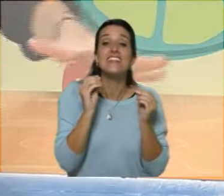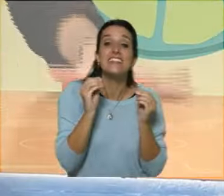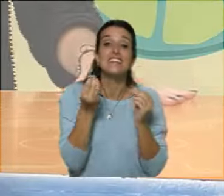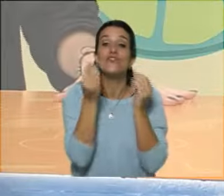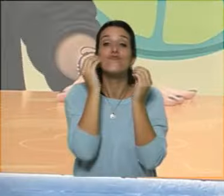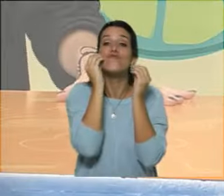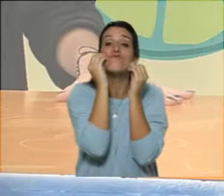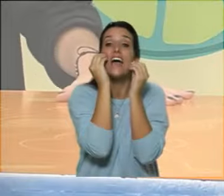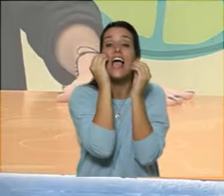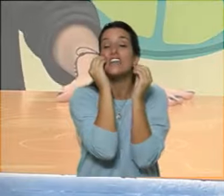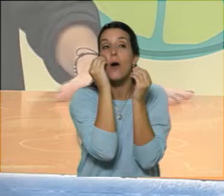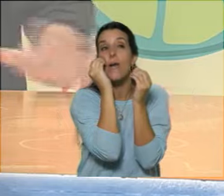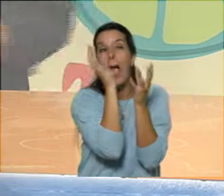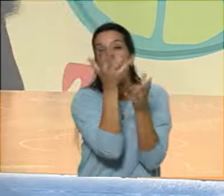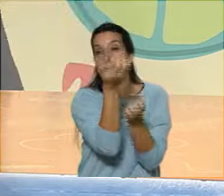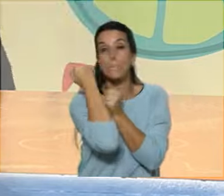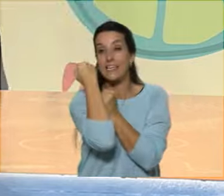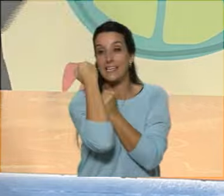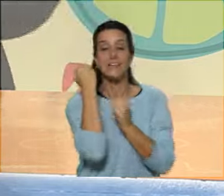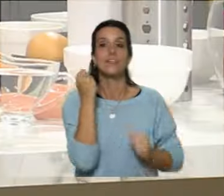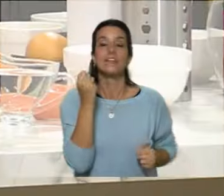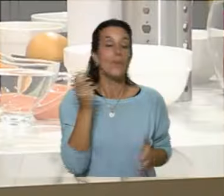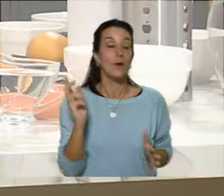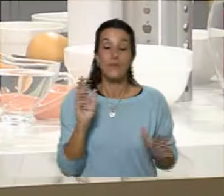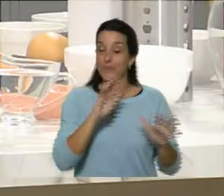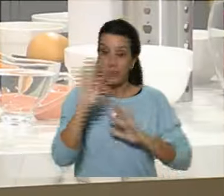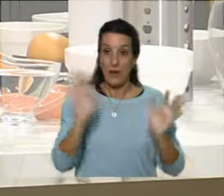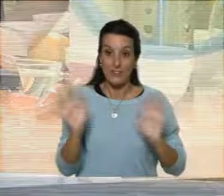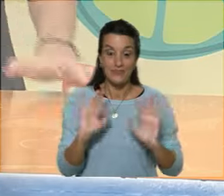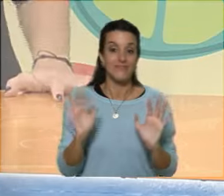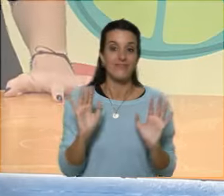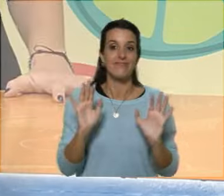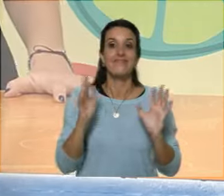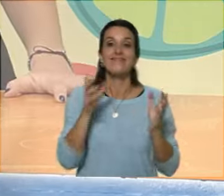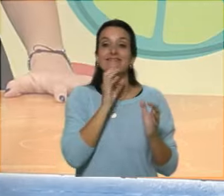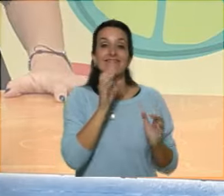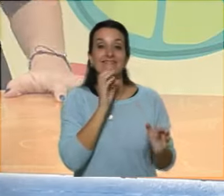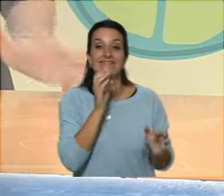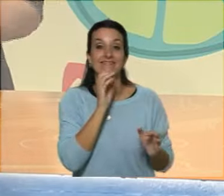beso carne viva. Qué lindo. ¿Cómo funciona esto?